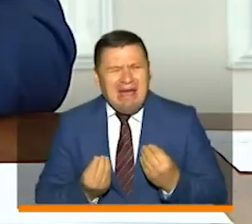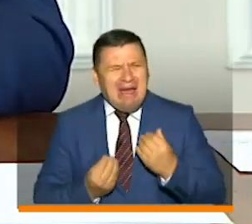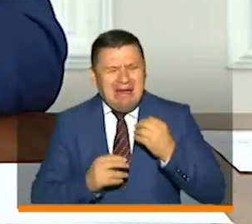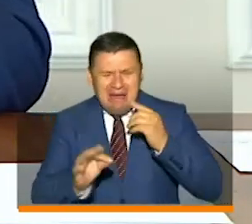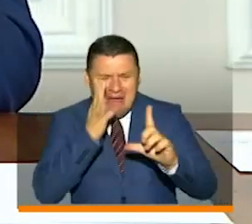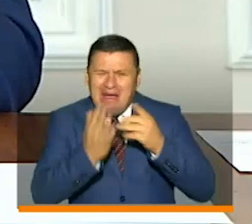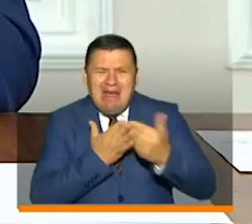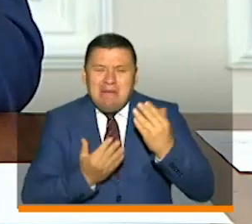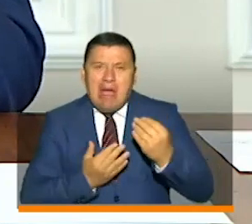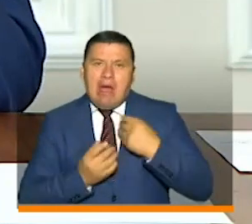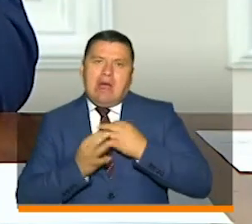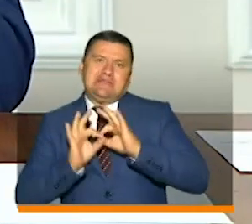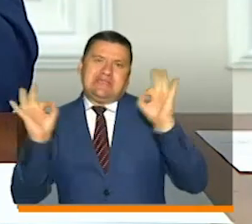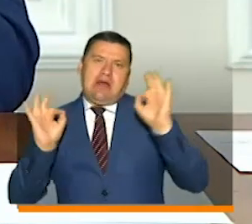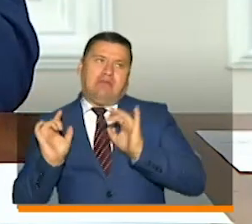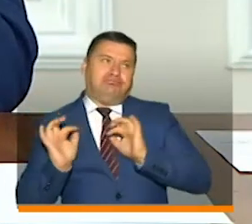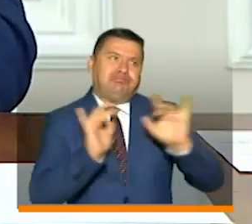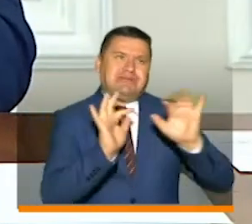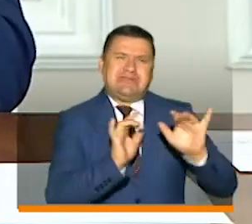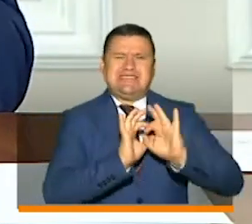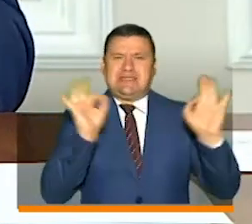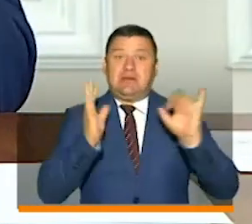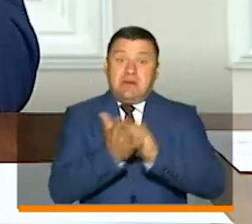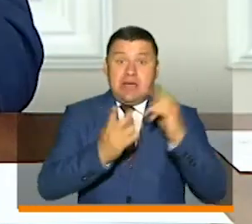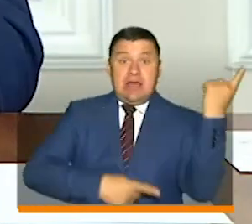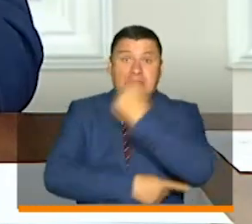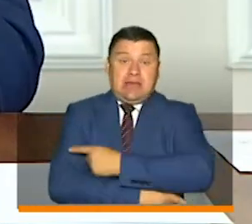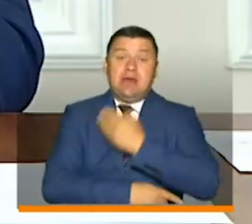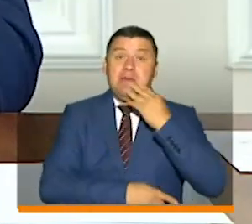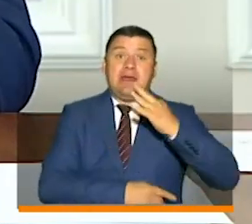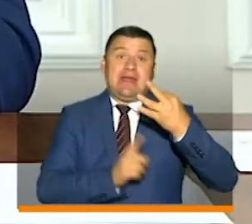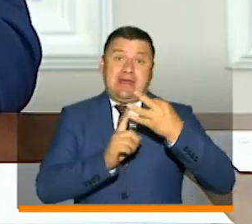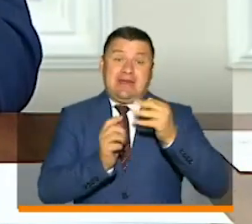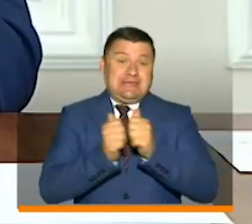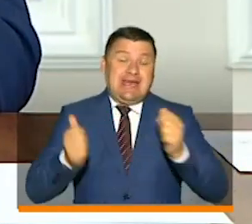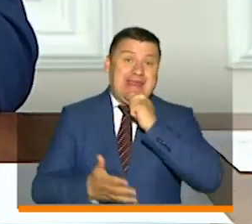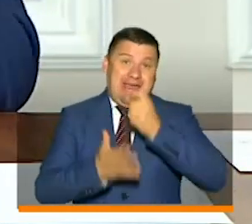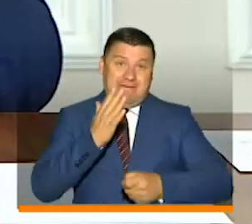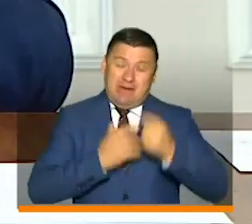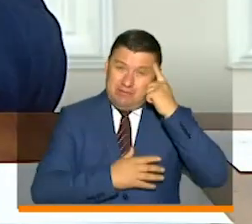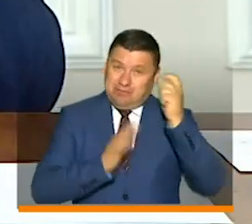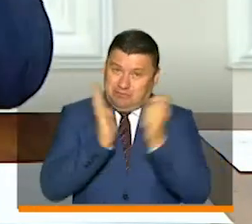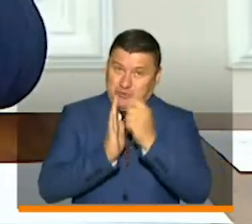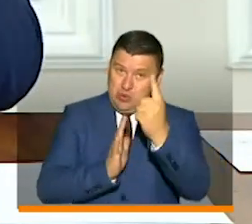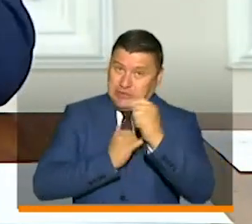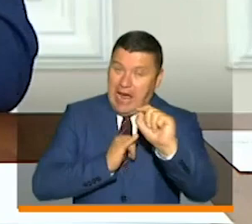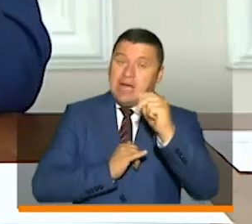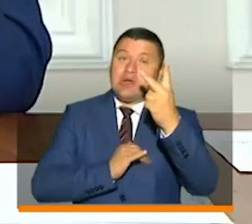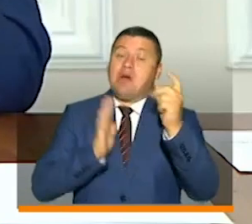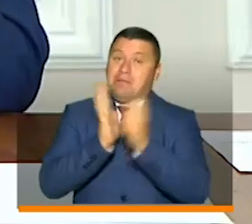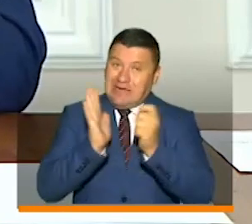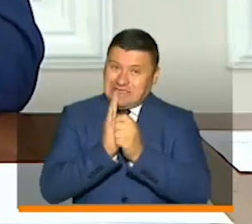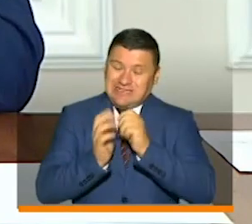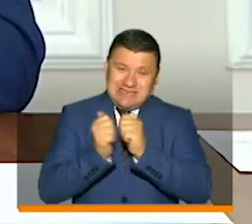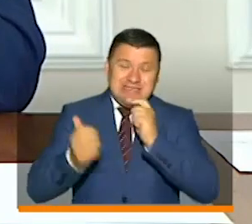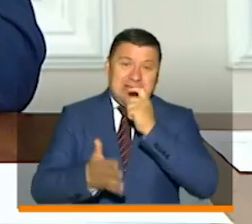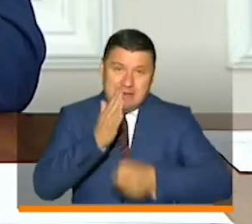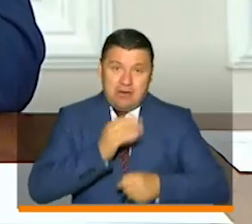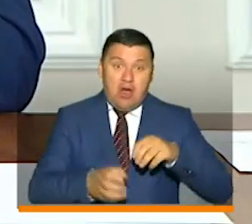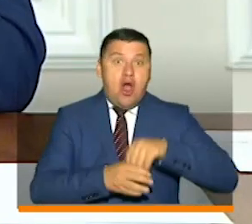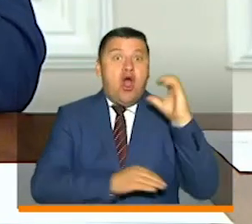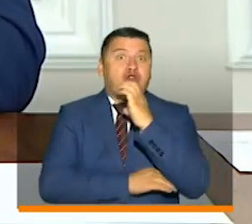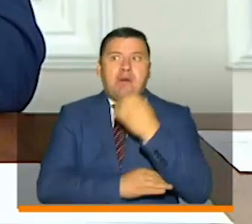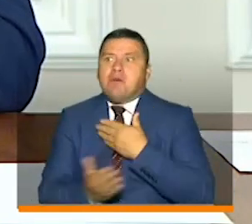aglomeración pero tendremos ese día el tercer día sin iván el país buscando que las familias colombianas